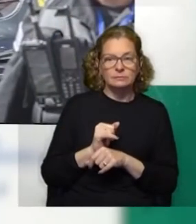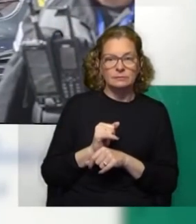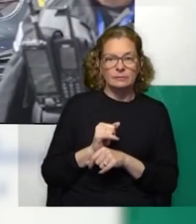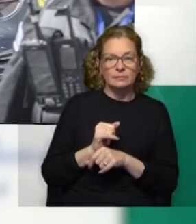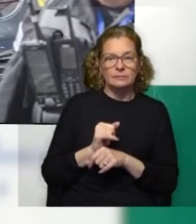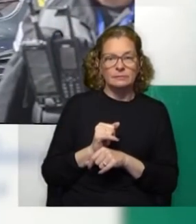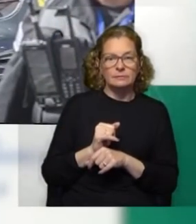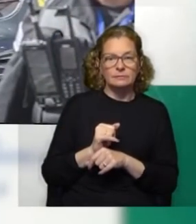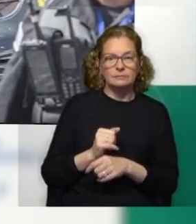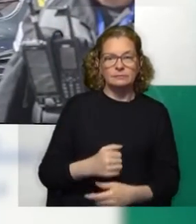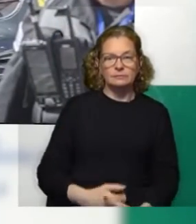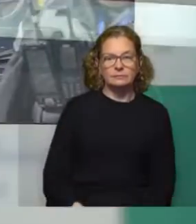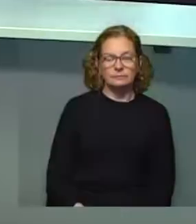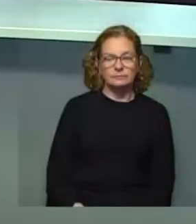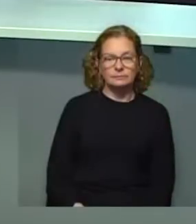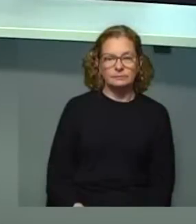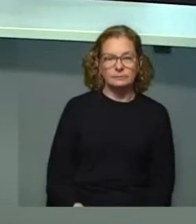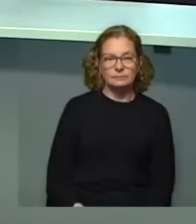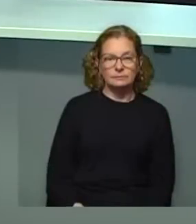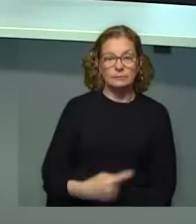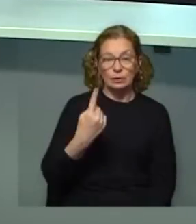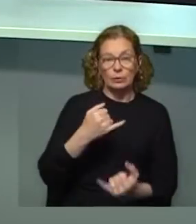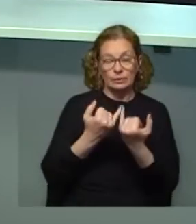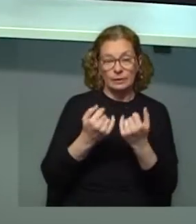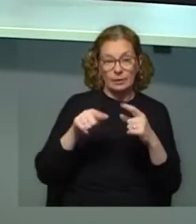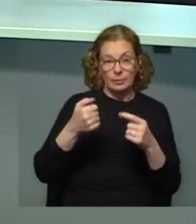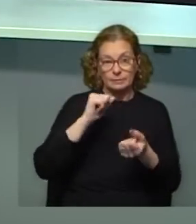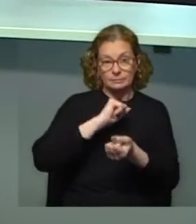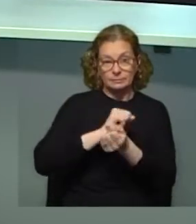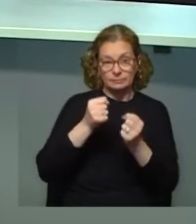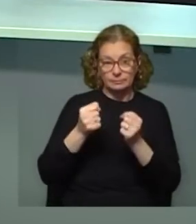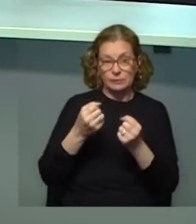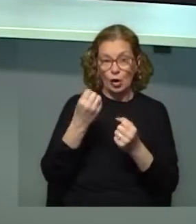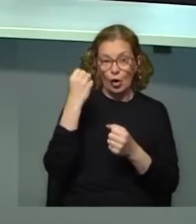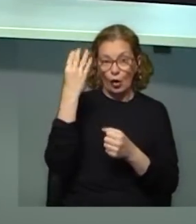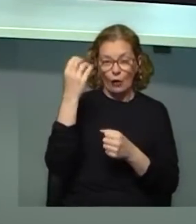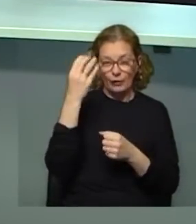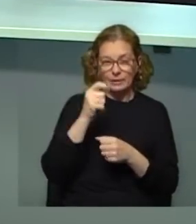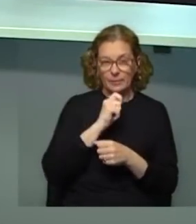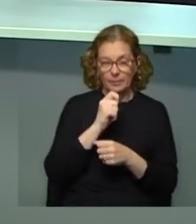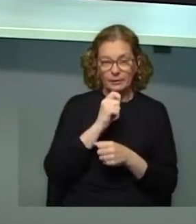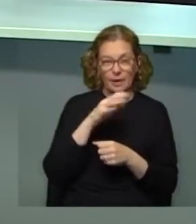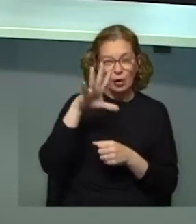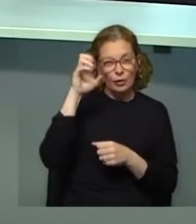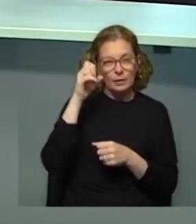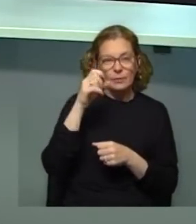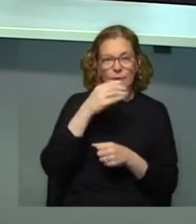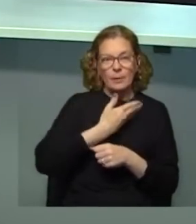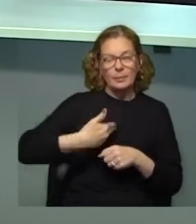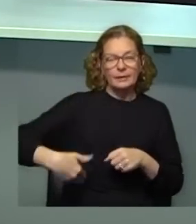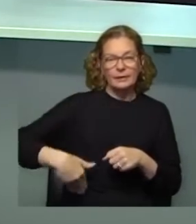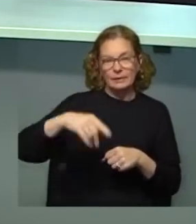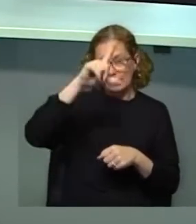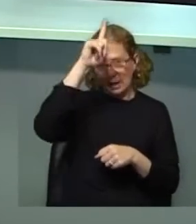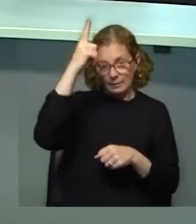Pou un día después de la detención de astesiano en conferencia de prensa recordemos el presidente de la república Luis